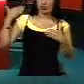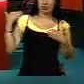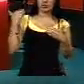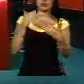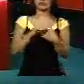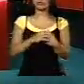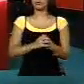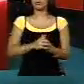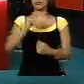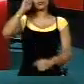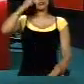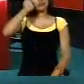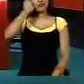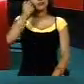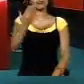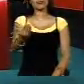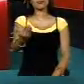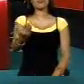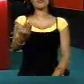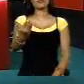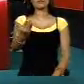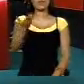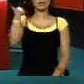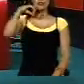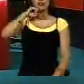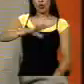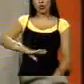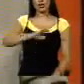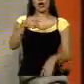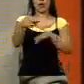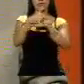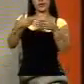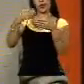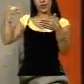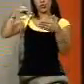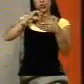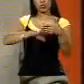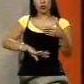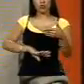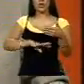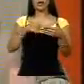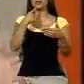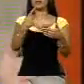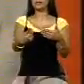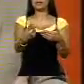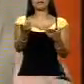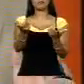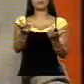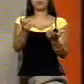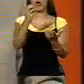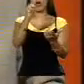de petróleo más grande del mundo. Vamos a ver el micro donde el presidente hace ese señalamiento.